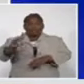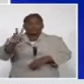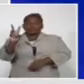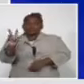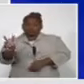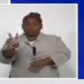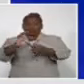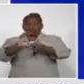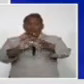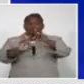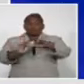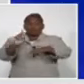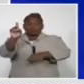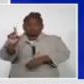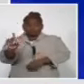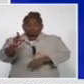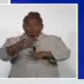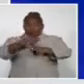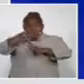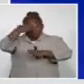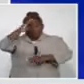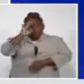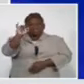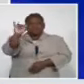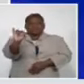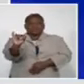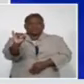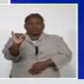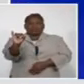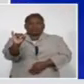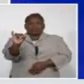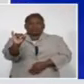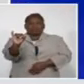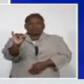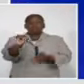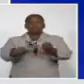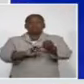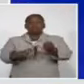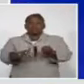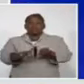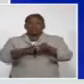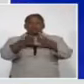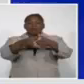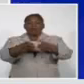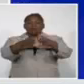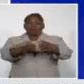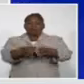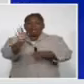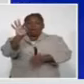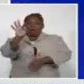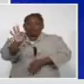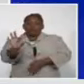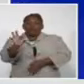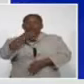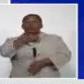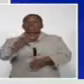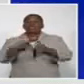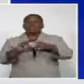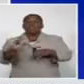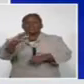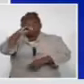con 1, Santiago de Cuba con 6 y la provincia de Granma con 8 eventos